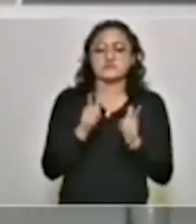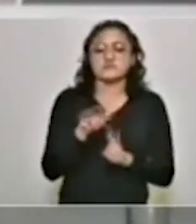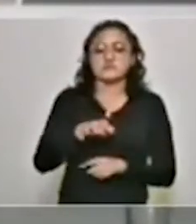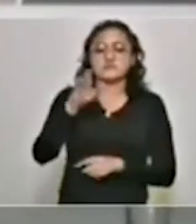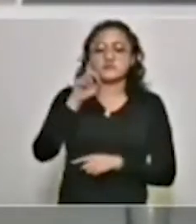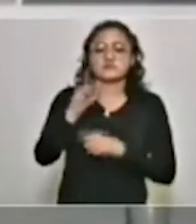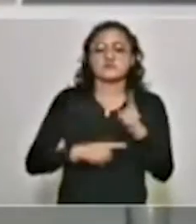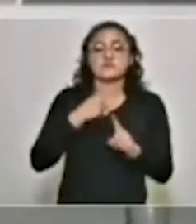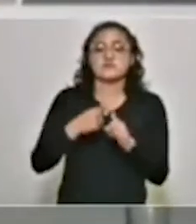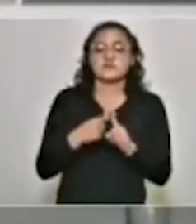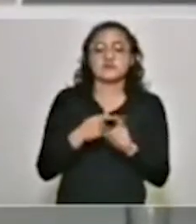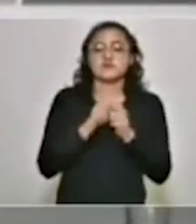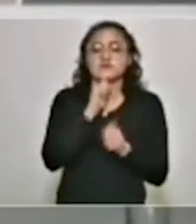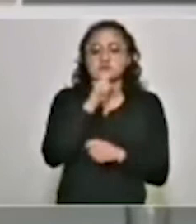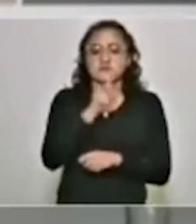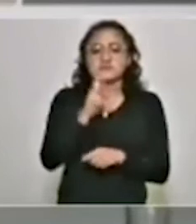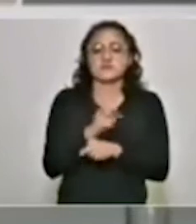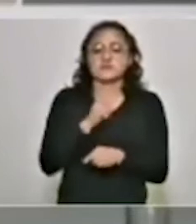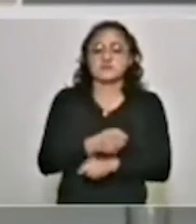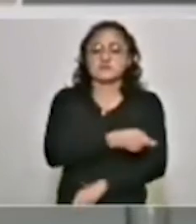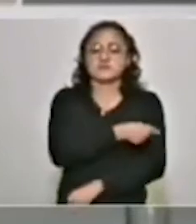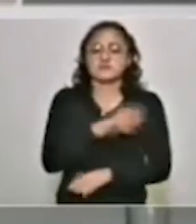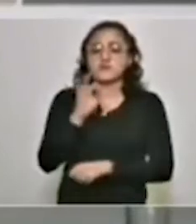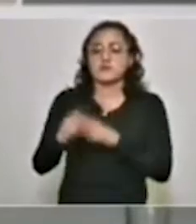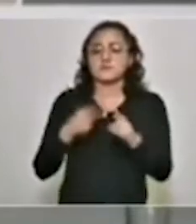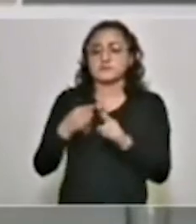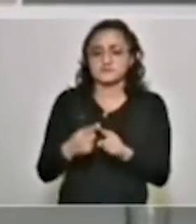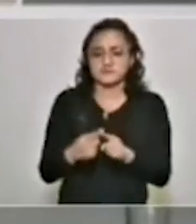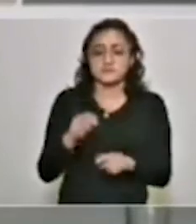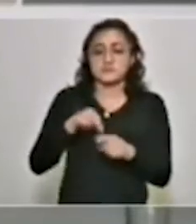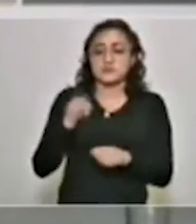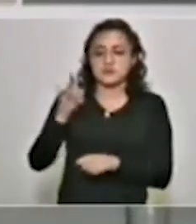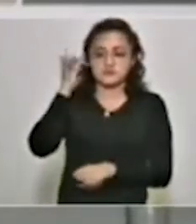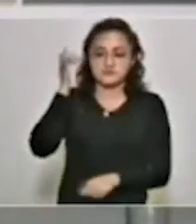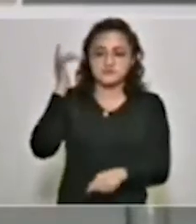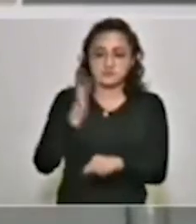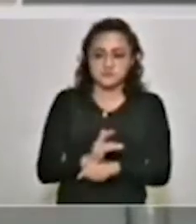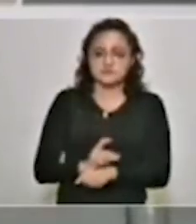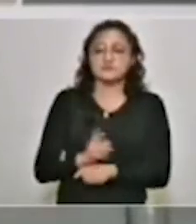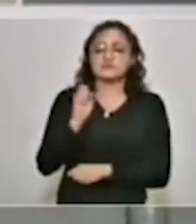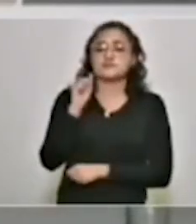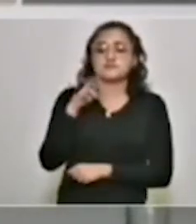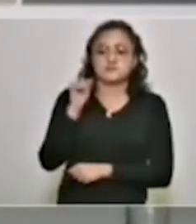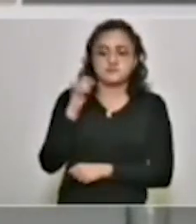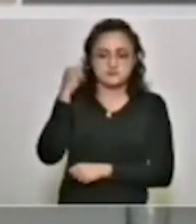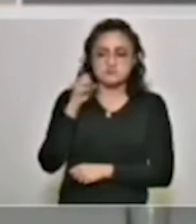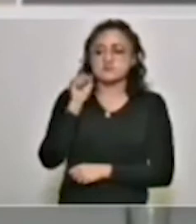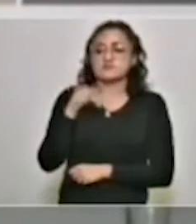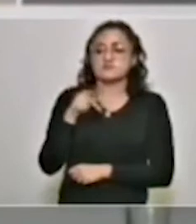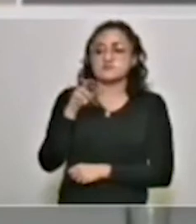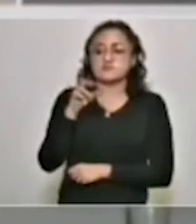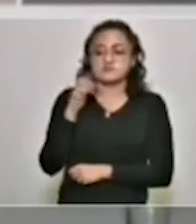edad de 30 y más, así como de segundas dosis de 40 y más, en San Martín Texmelucan, San Andrés Cholula, San